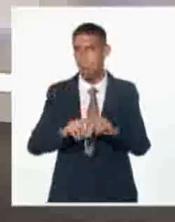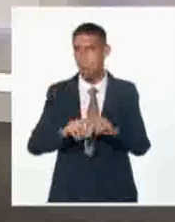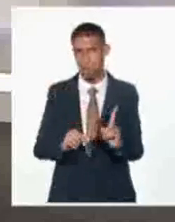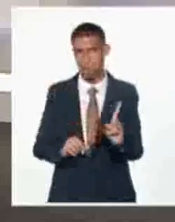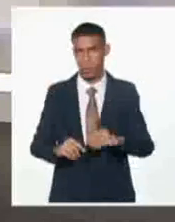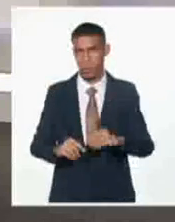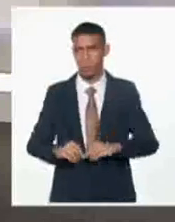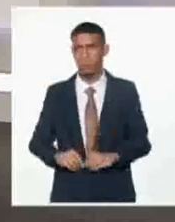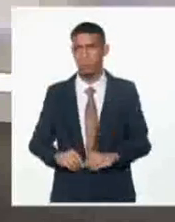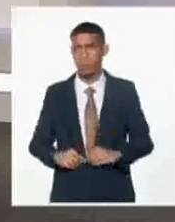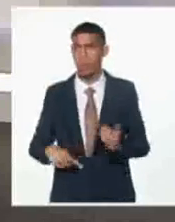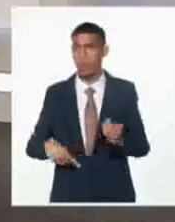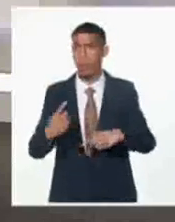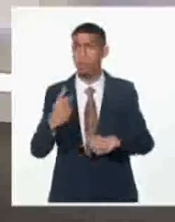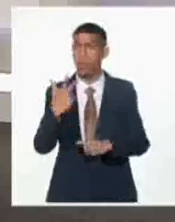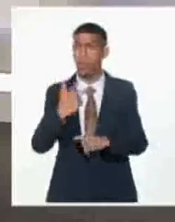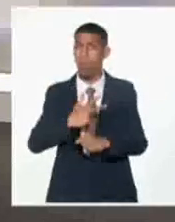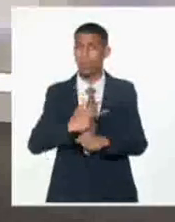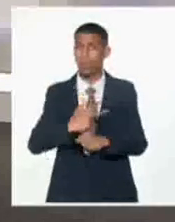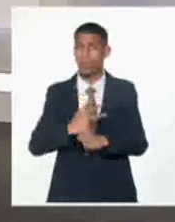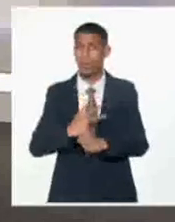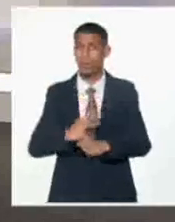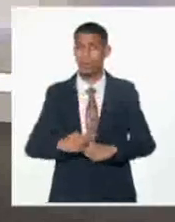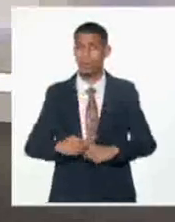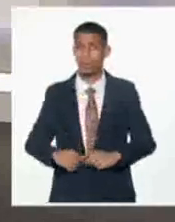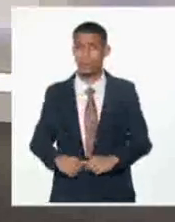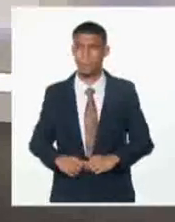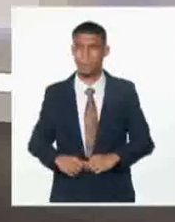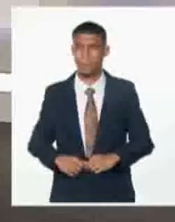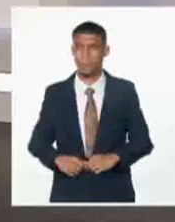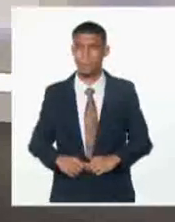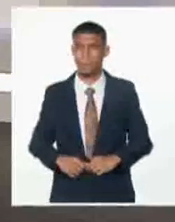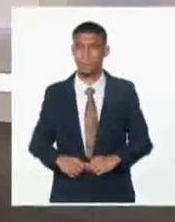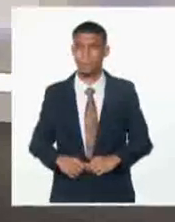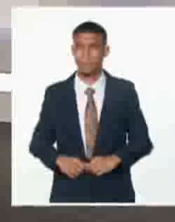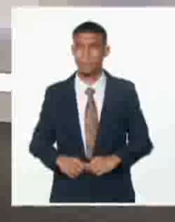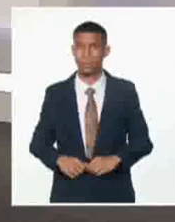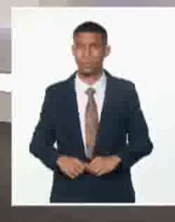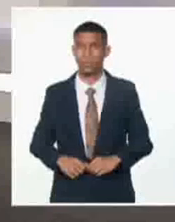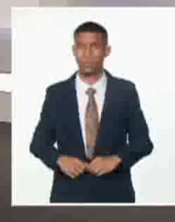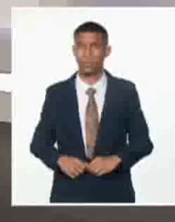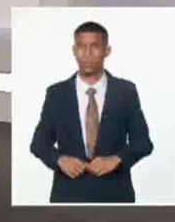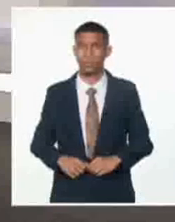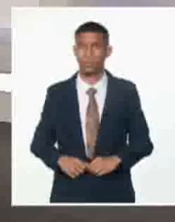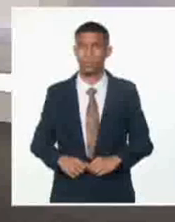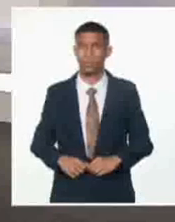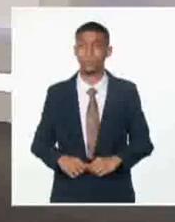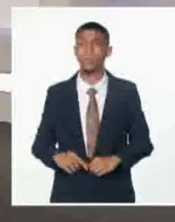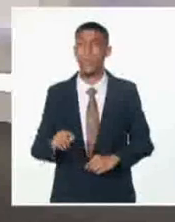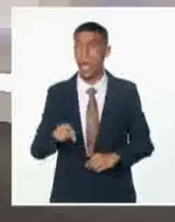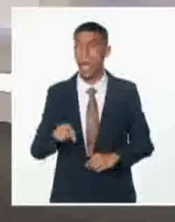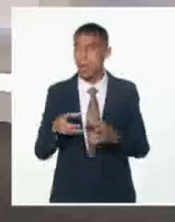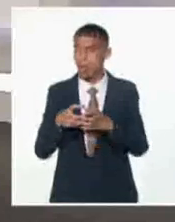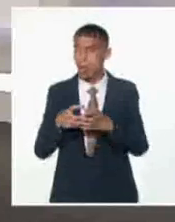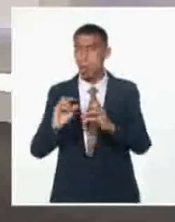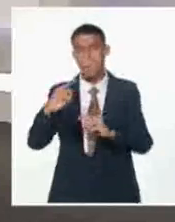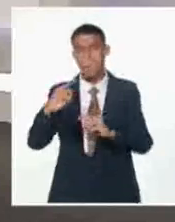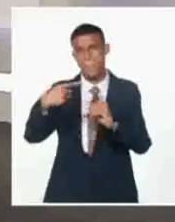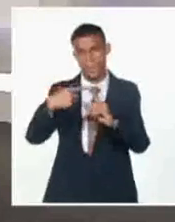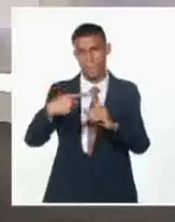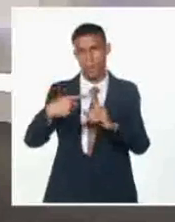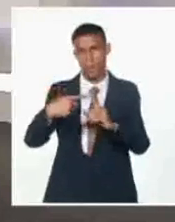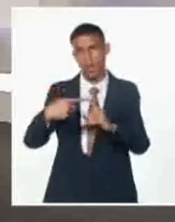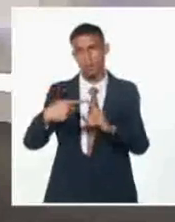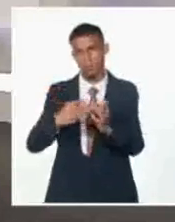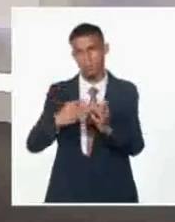este evento bajo la bandera de Centro Caribe Sport. De esta manera, pasan como primeras de llave y en condición de invictas a la super ronda.